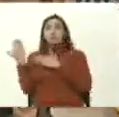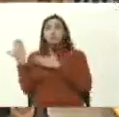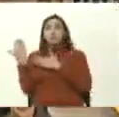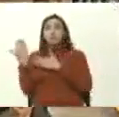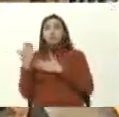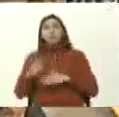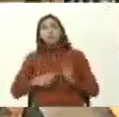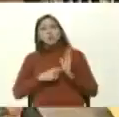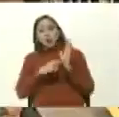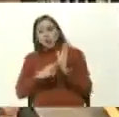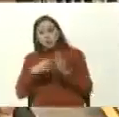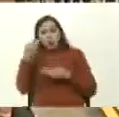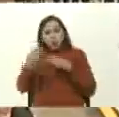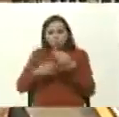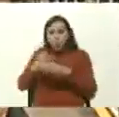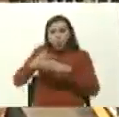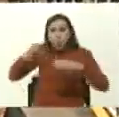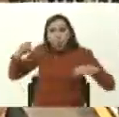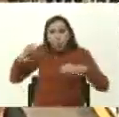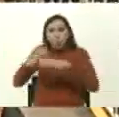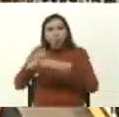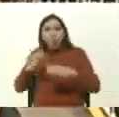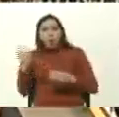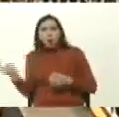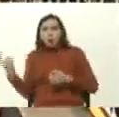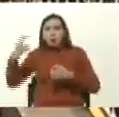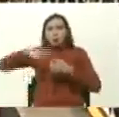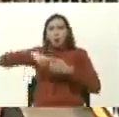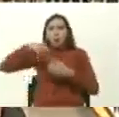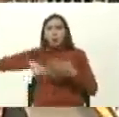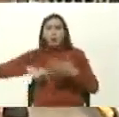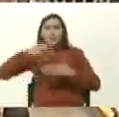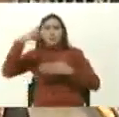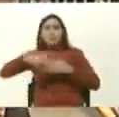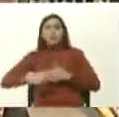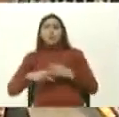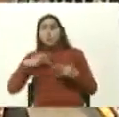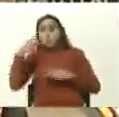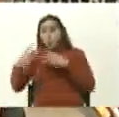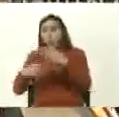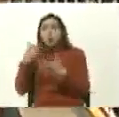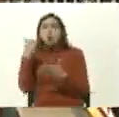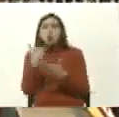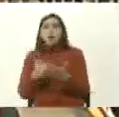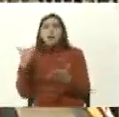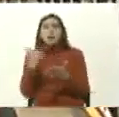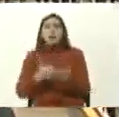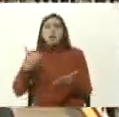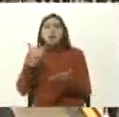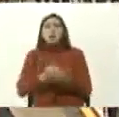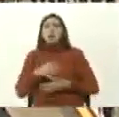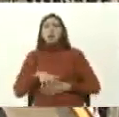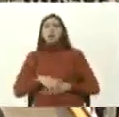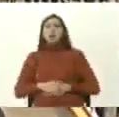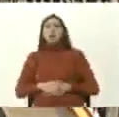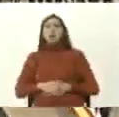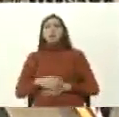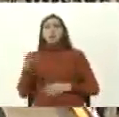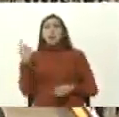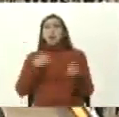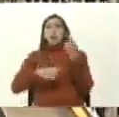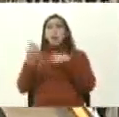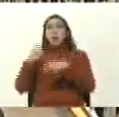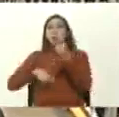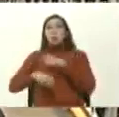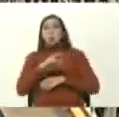líneas del sector transporte que se ha sumado a este plan que viene en proceso de inscripción está la Asociación Cooperativa